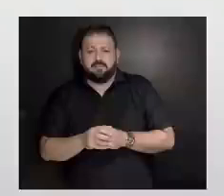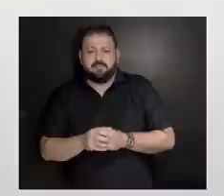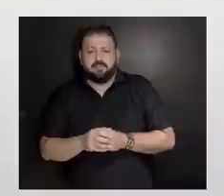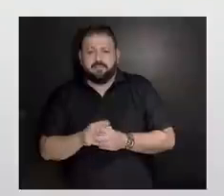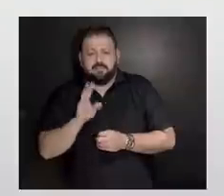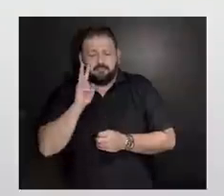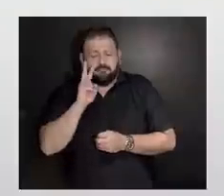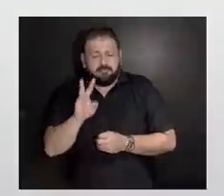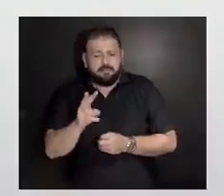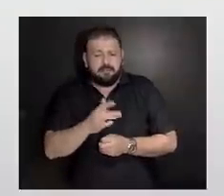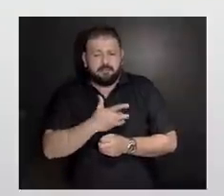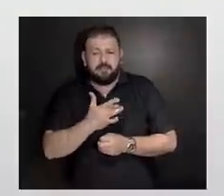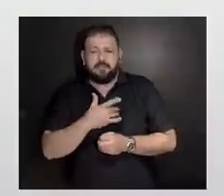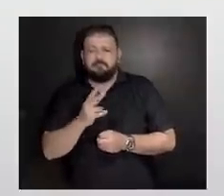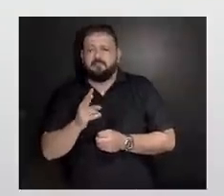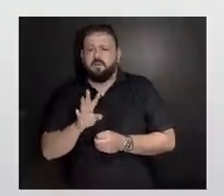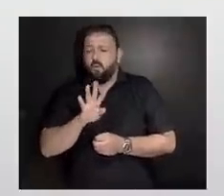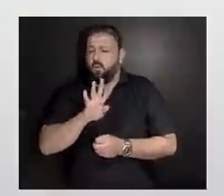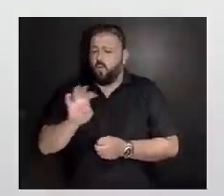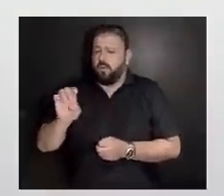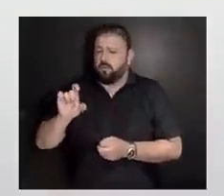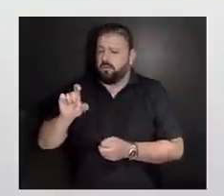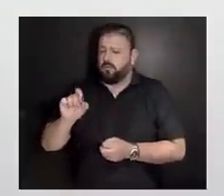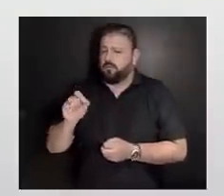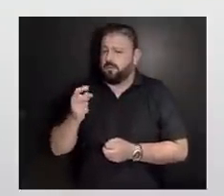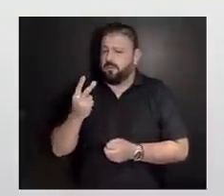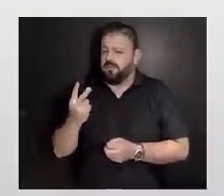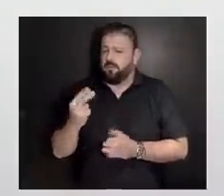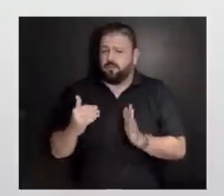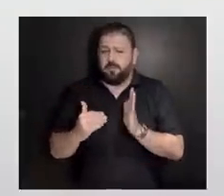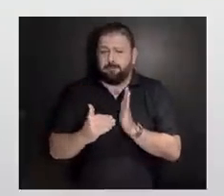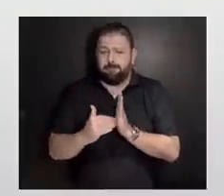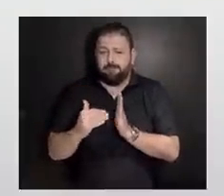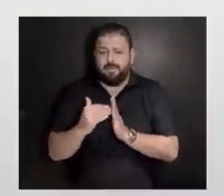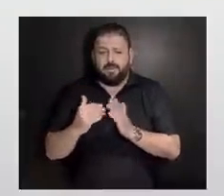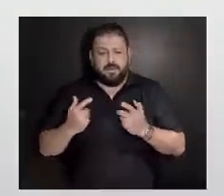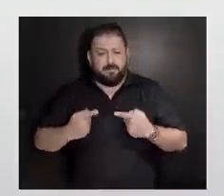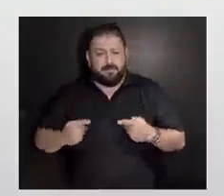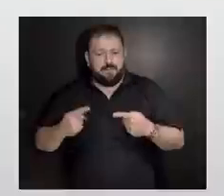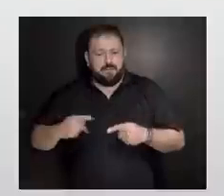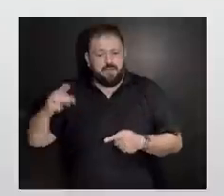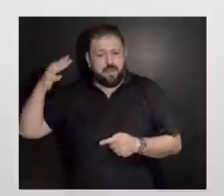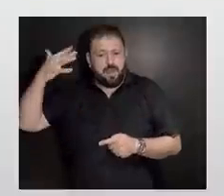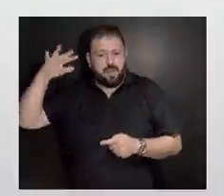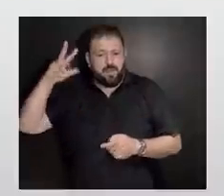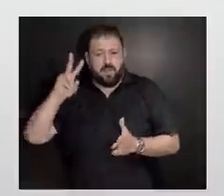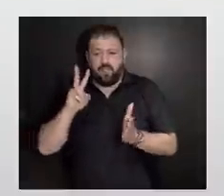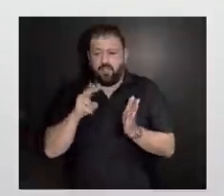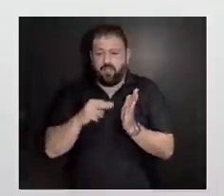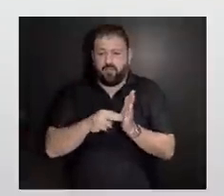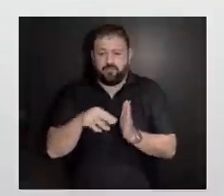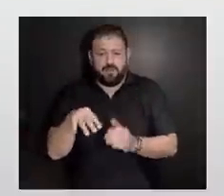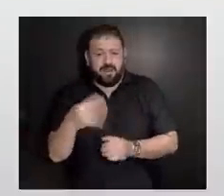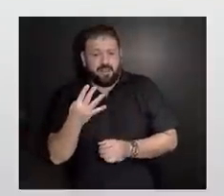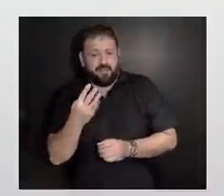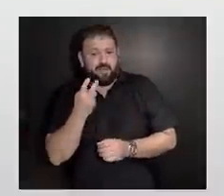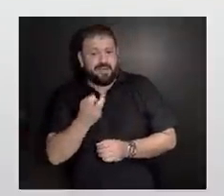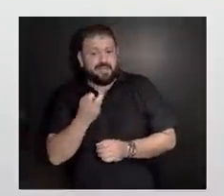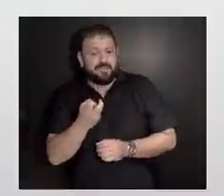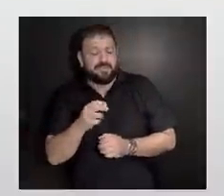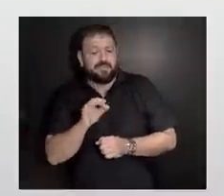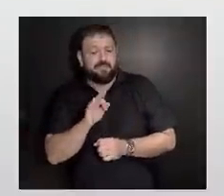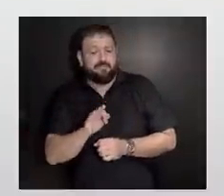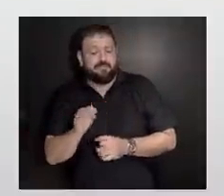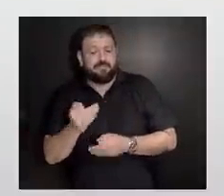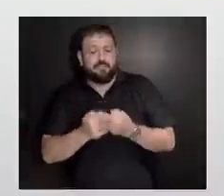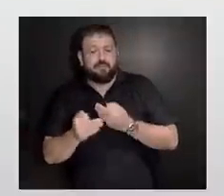estima aproximadamente 422 millones de adultos que en el 2014 vivían con este padecimiento.